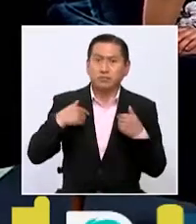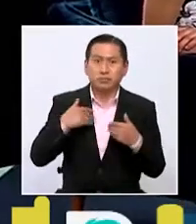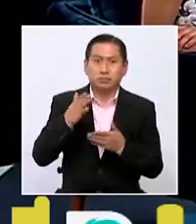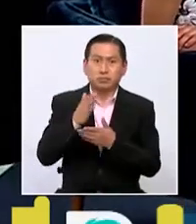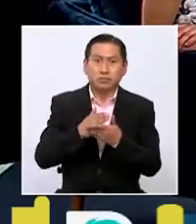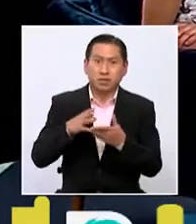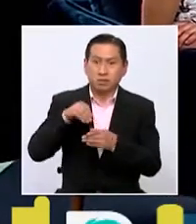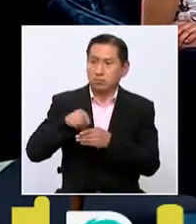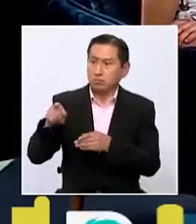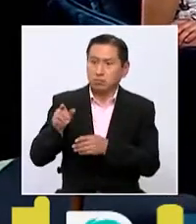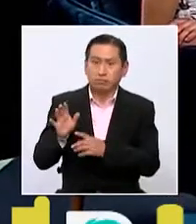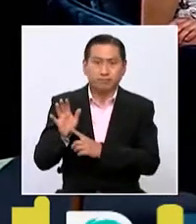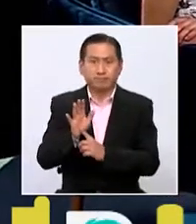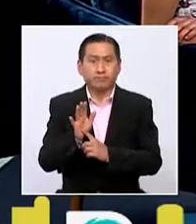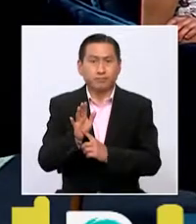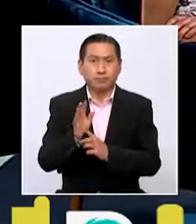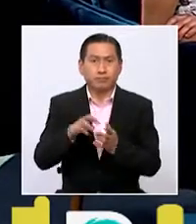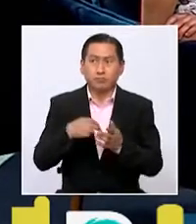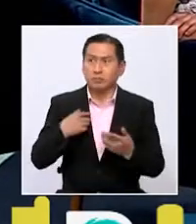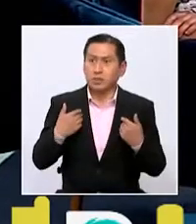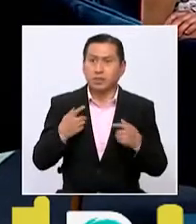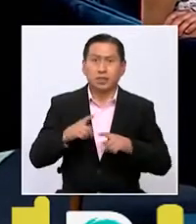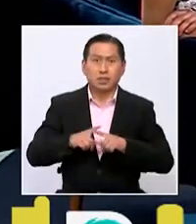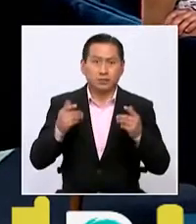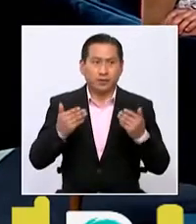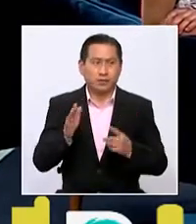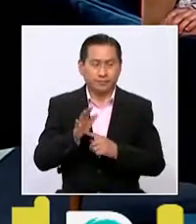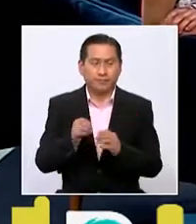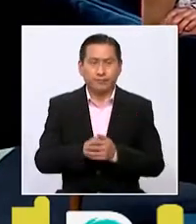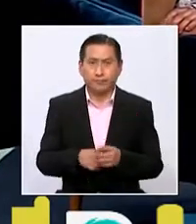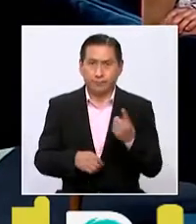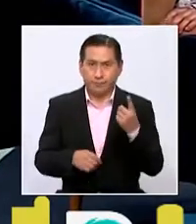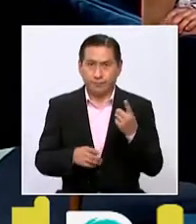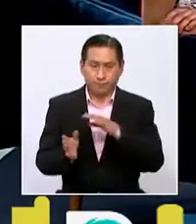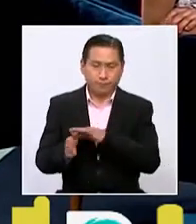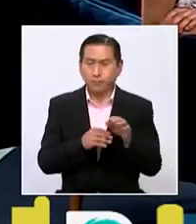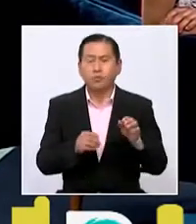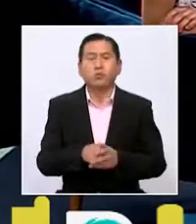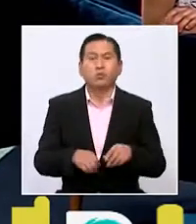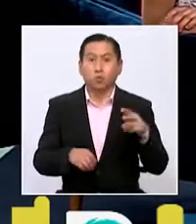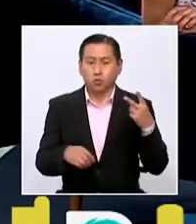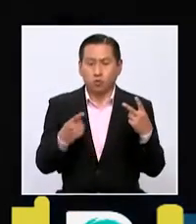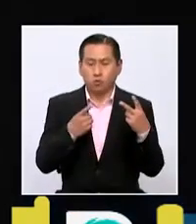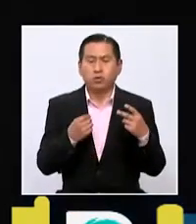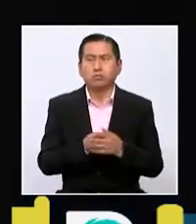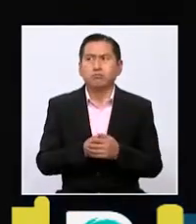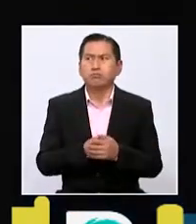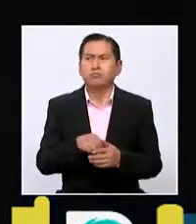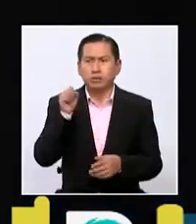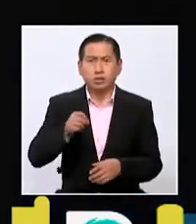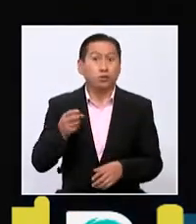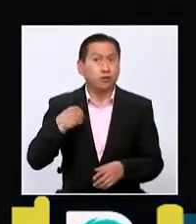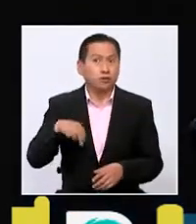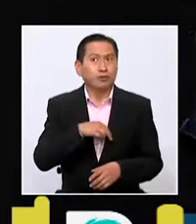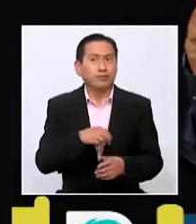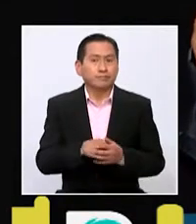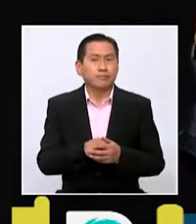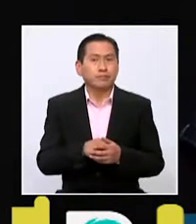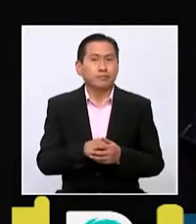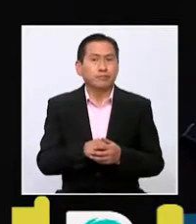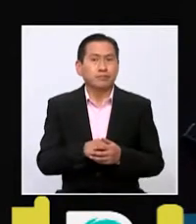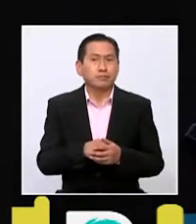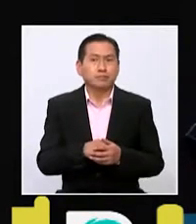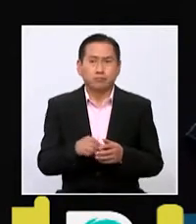esa producción. Eso ya nos hace diferente, por un lado. Por otro, sí, somos también el único